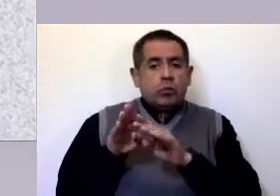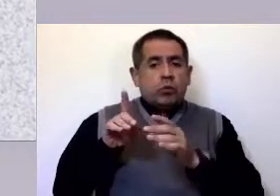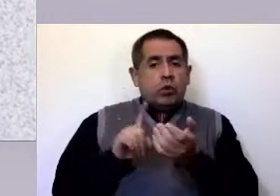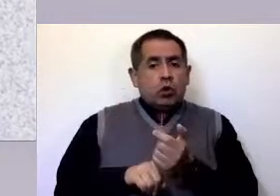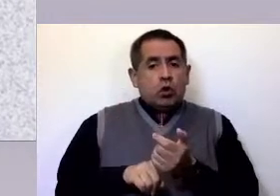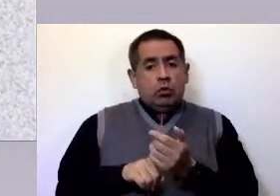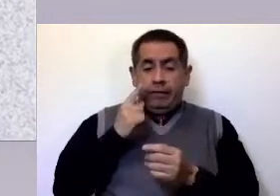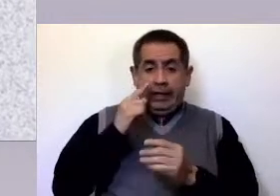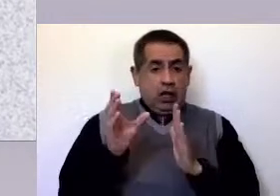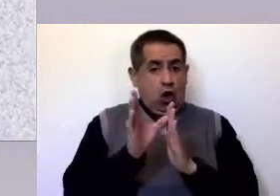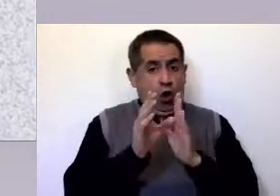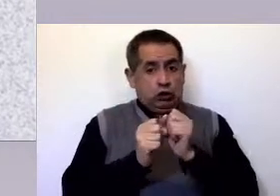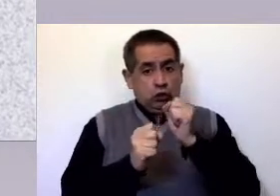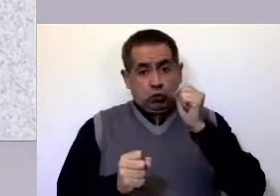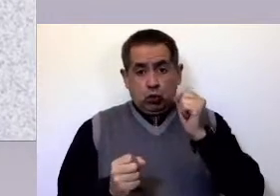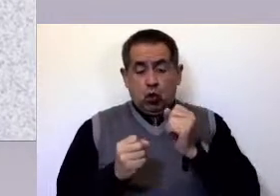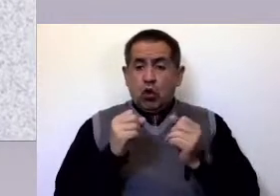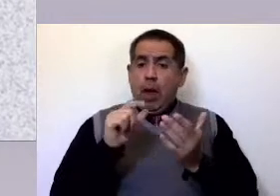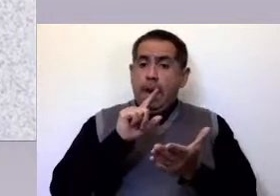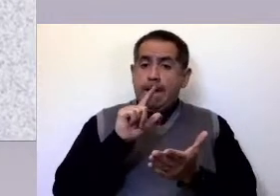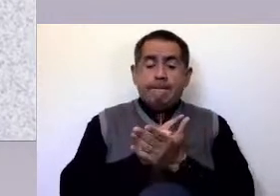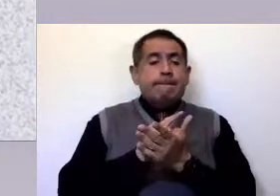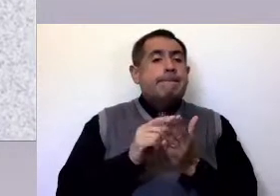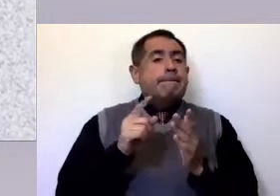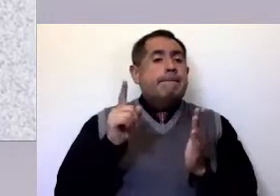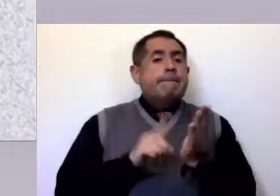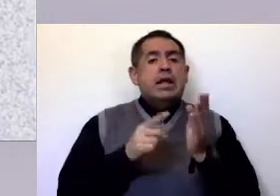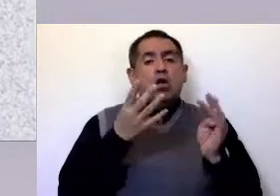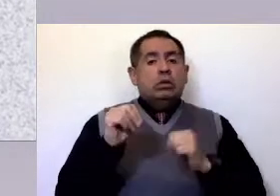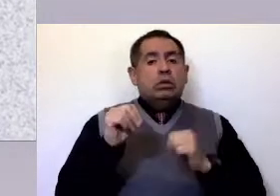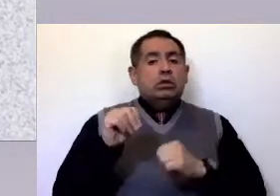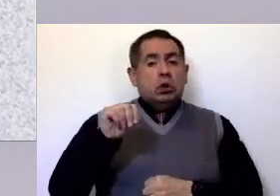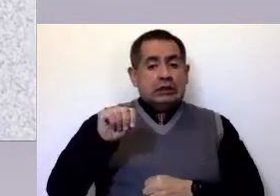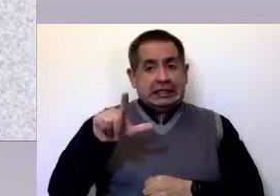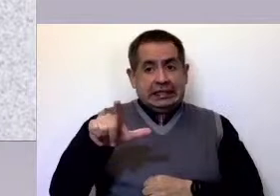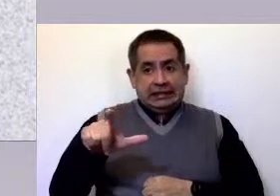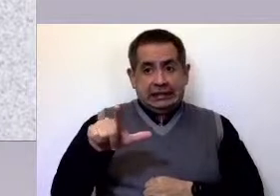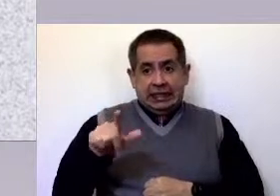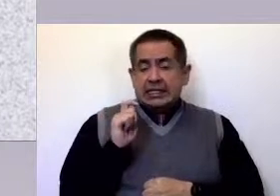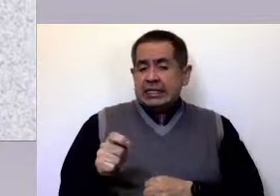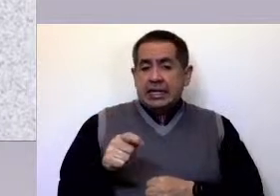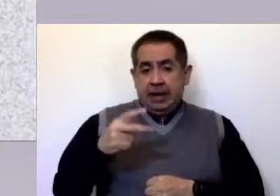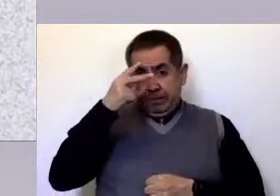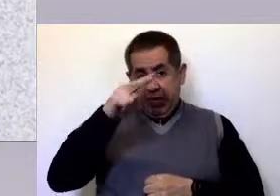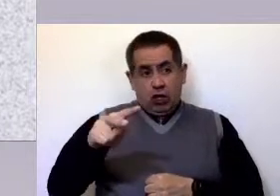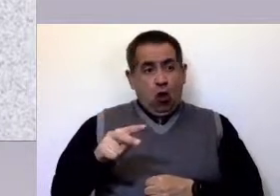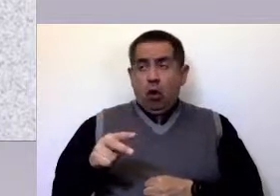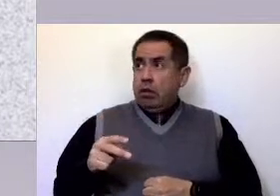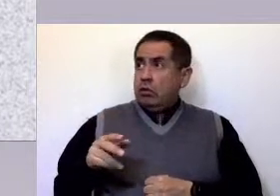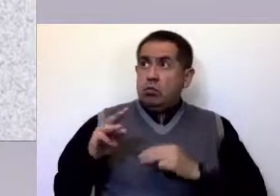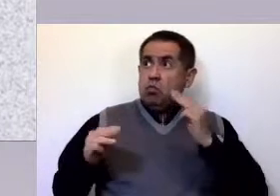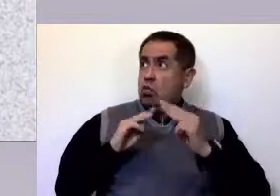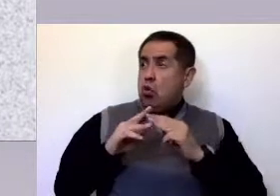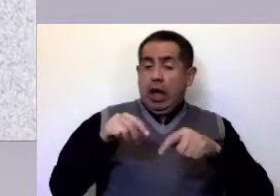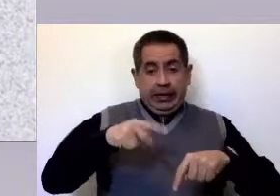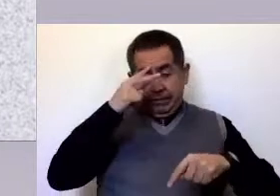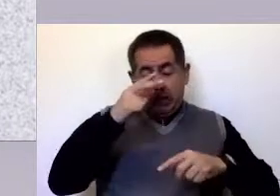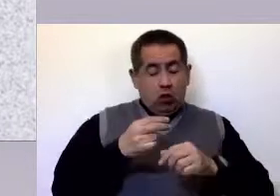constitución de 1917 nuestro país se inaugura en el concierto de las naciones el